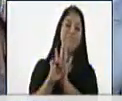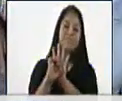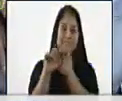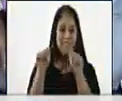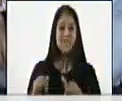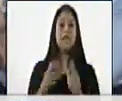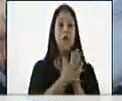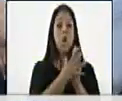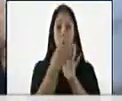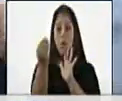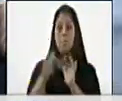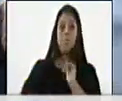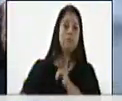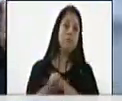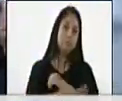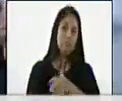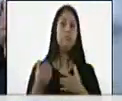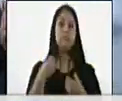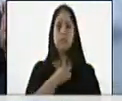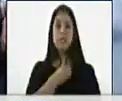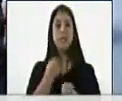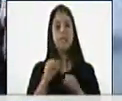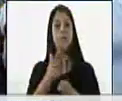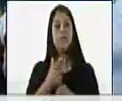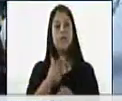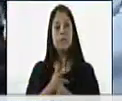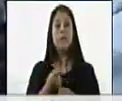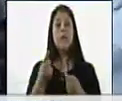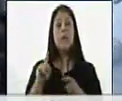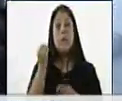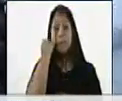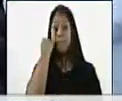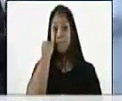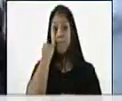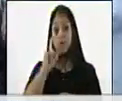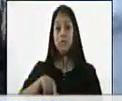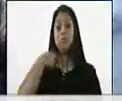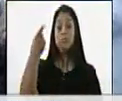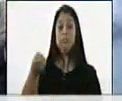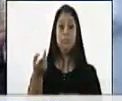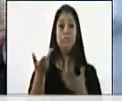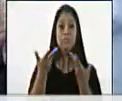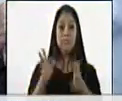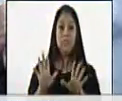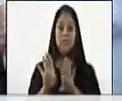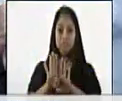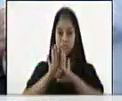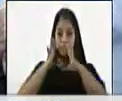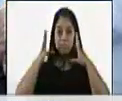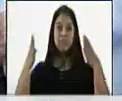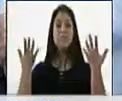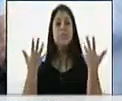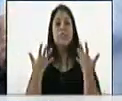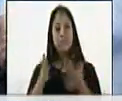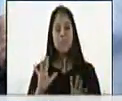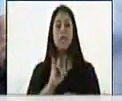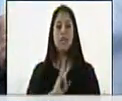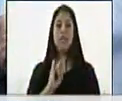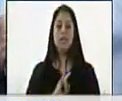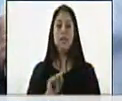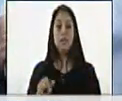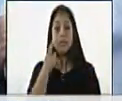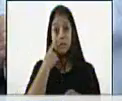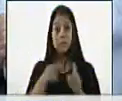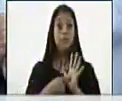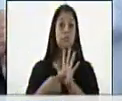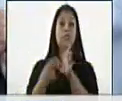Guatemala, que estamos próximos a inaugurar ya el miércoles entrante. Se abrirán las puertas ya, se va a develar